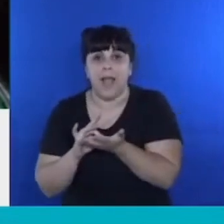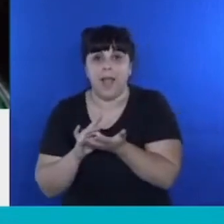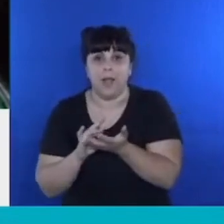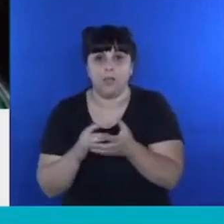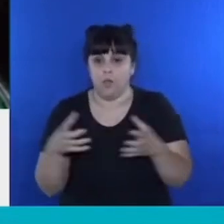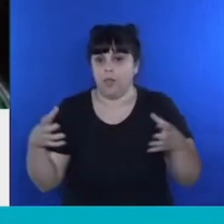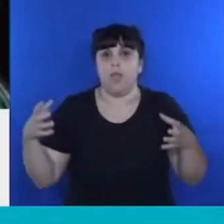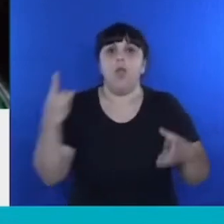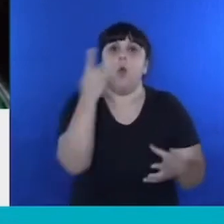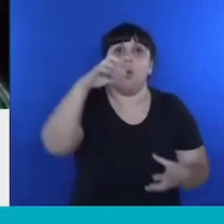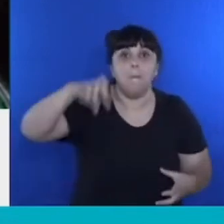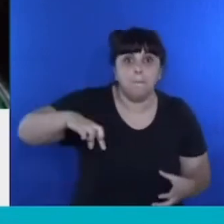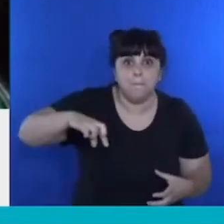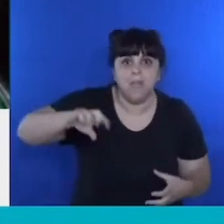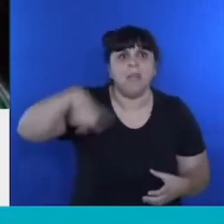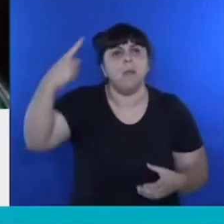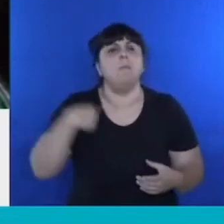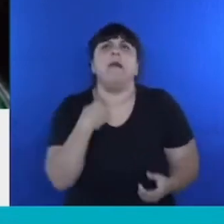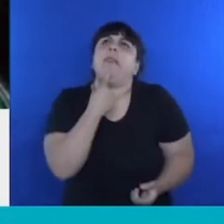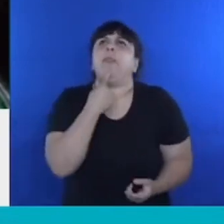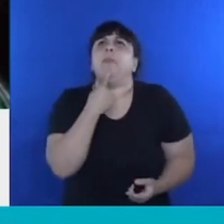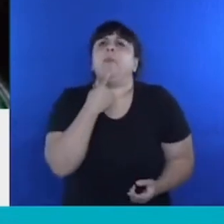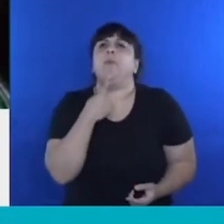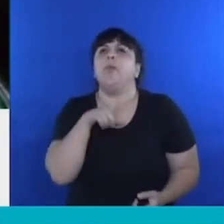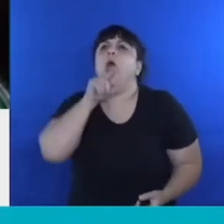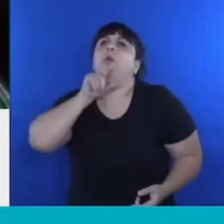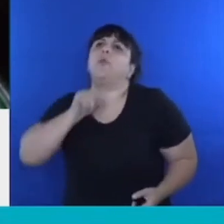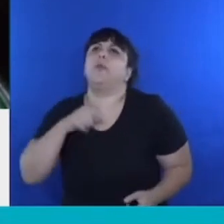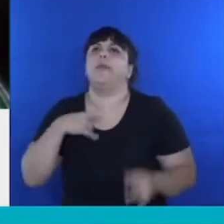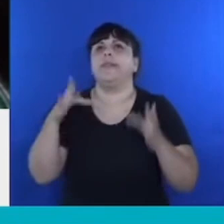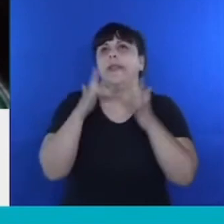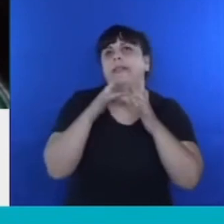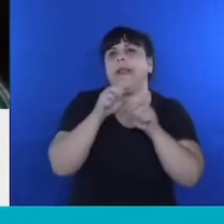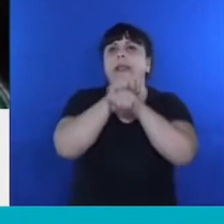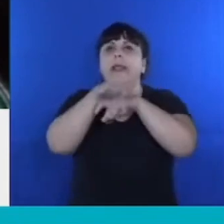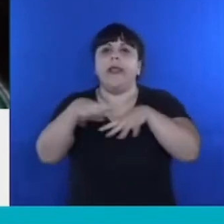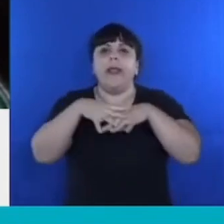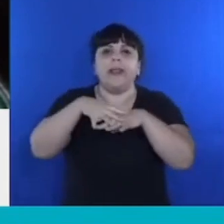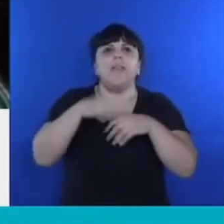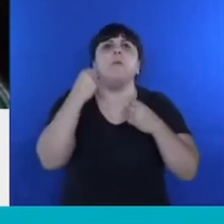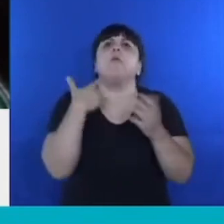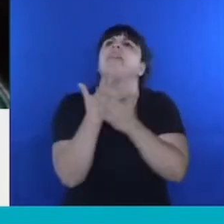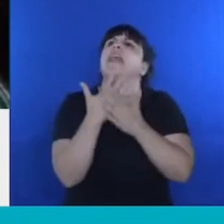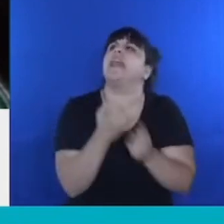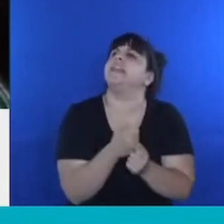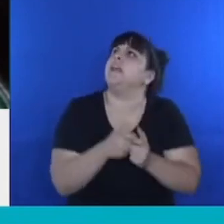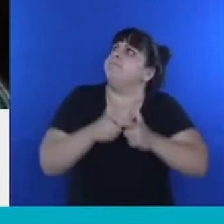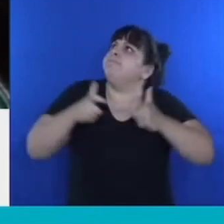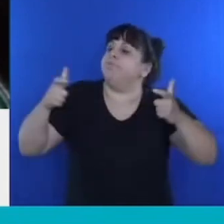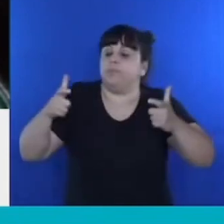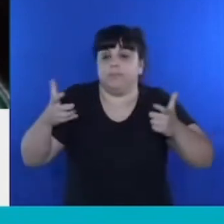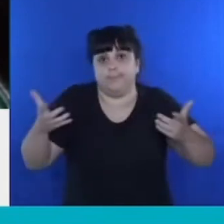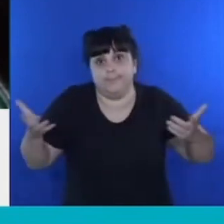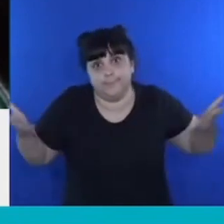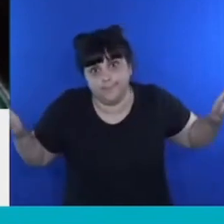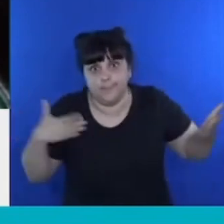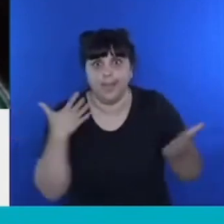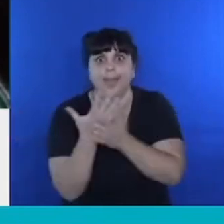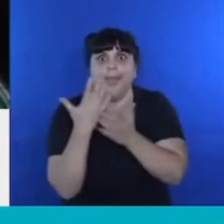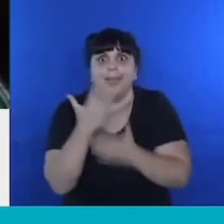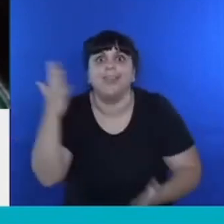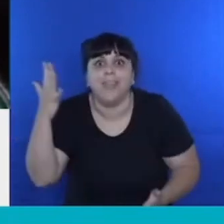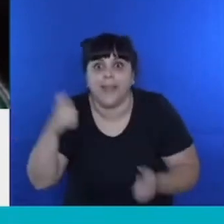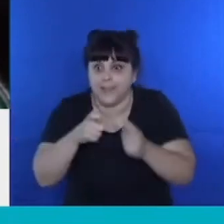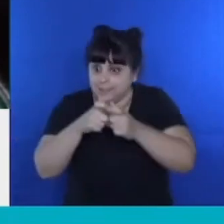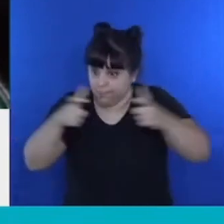por la Patria, porque después se preguntan por Twitter, por redes sociales, ¿por qué crece la derecha? Bueno, la derecha crece también